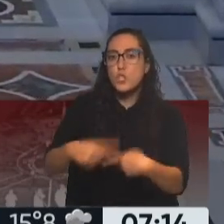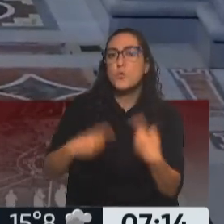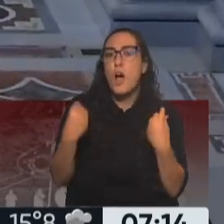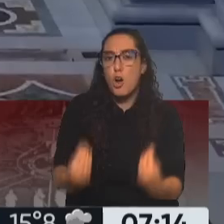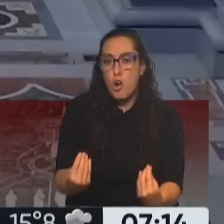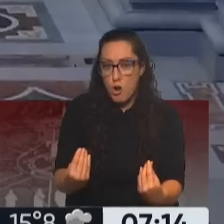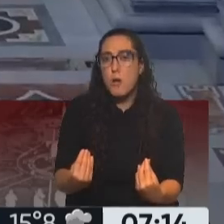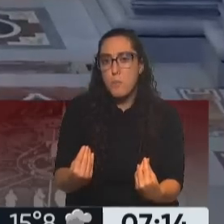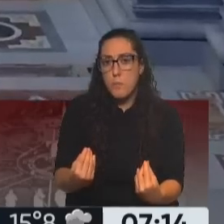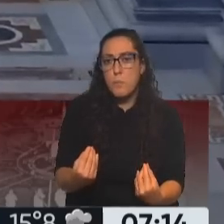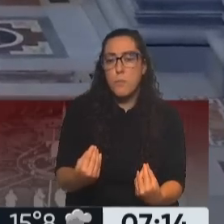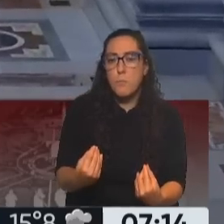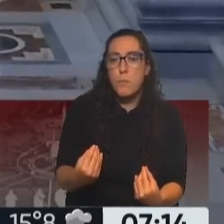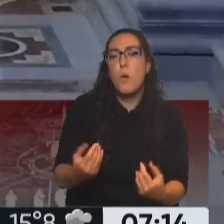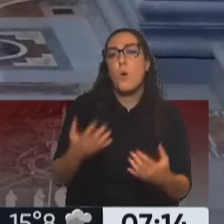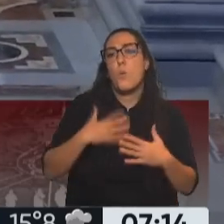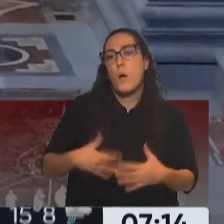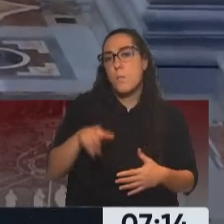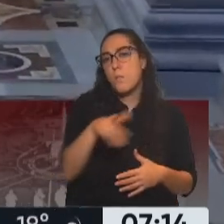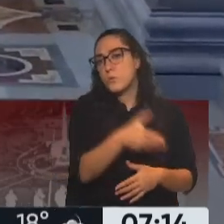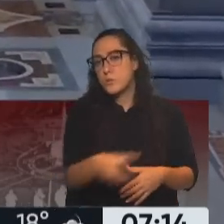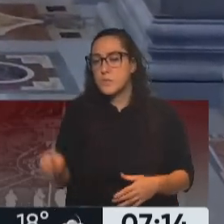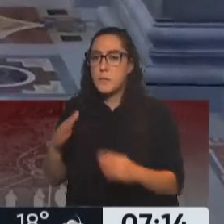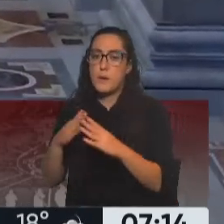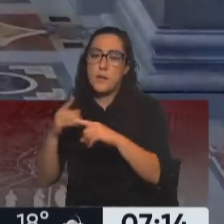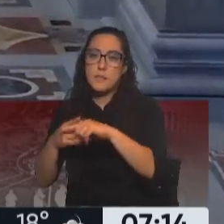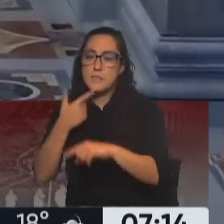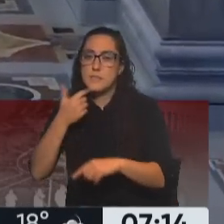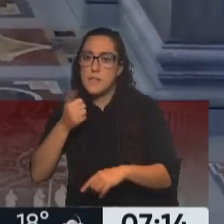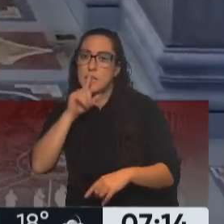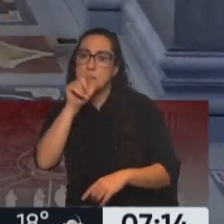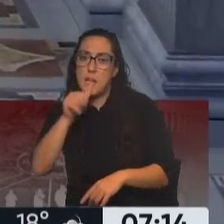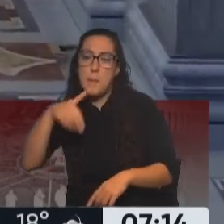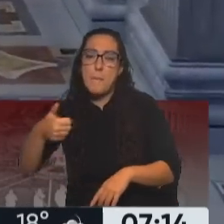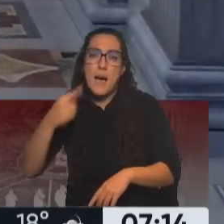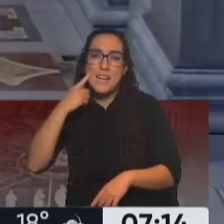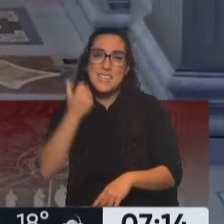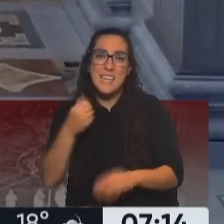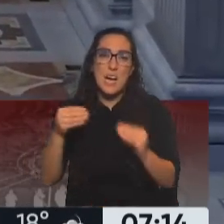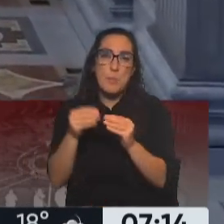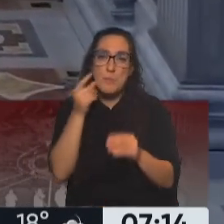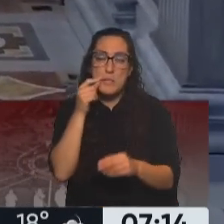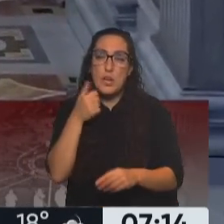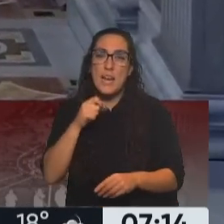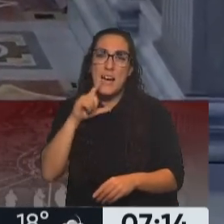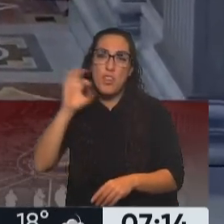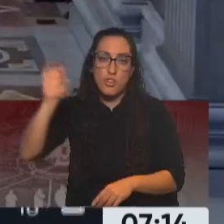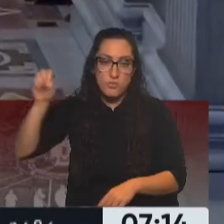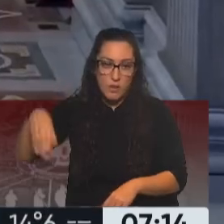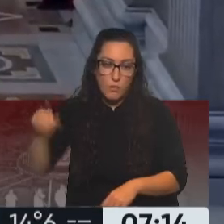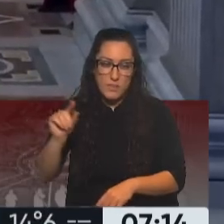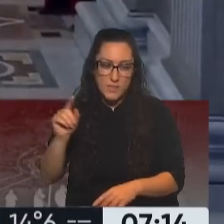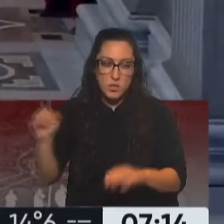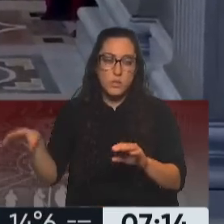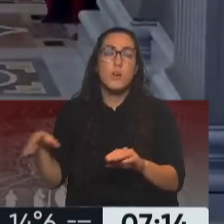traslado al lugar donde van a descansar los restos de Francisco. Santa María la Mayor, allí está Alejandro, en minutos vamos a estar con él, por supuesto